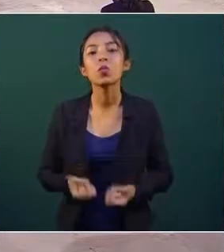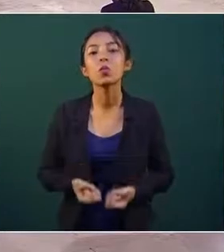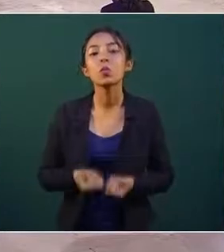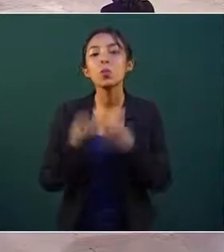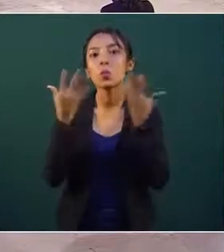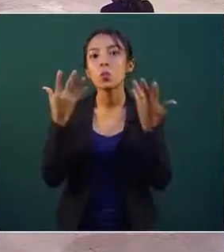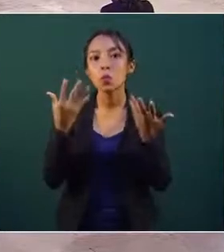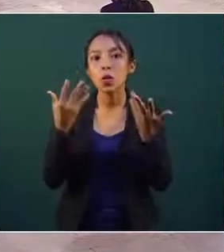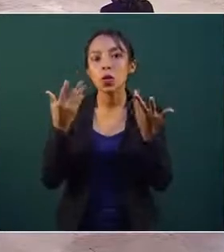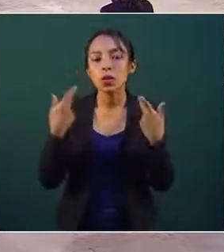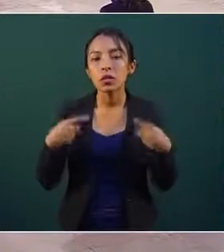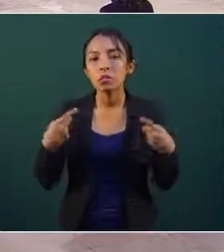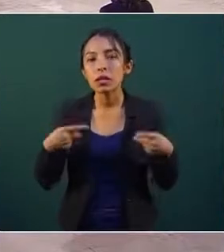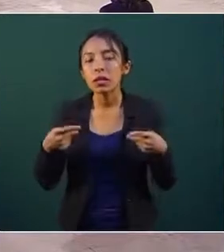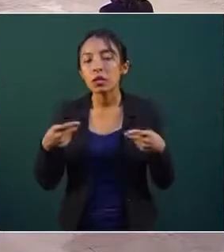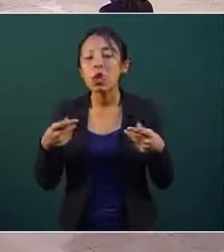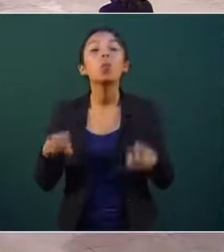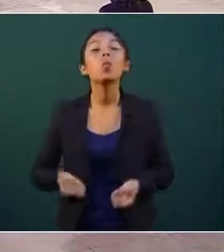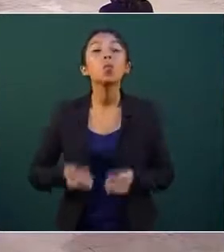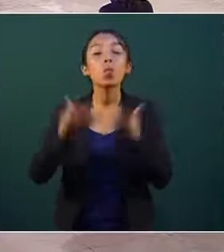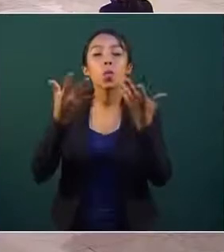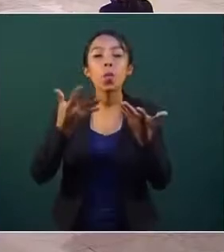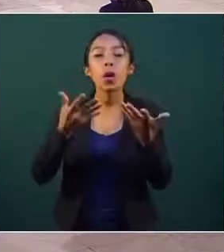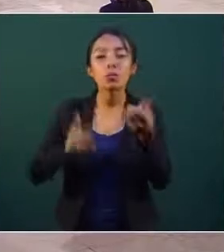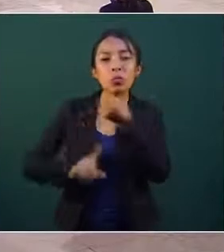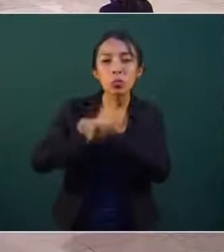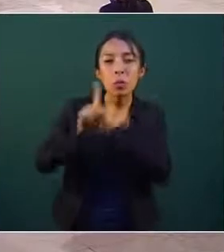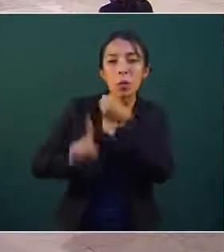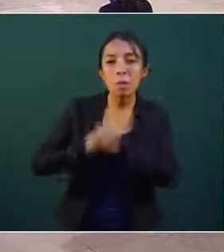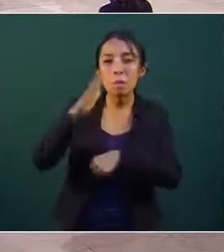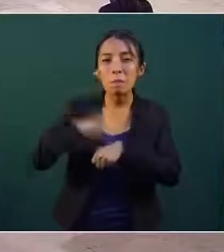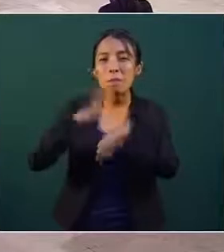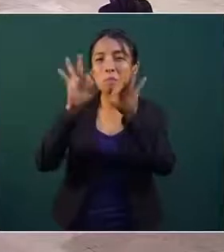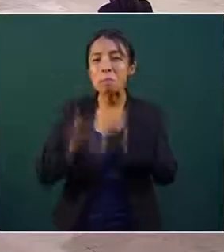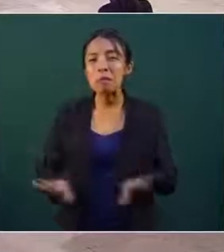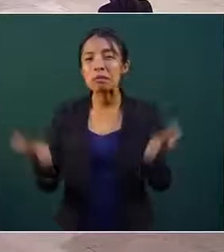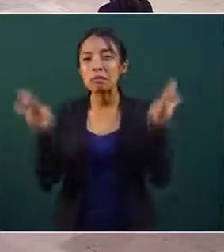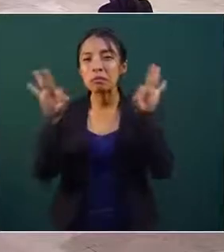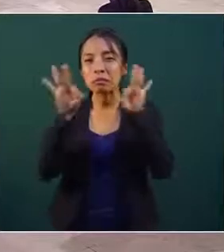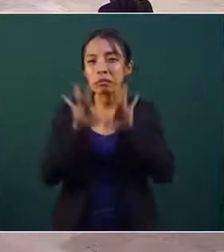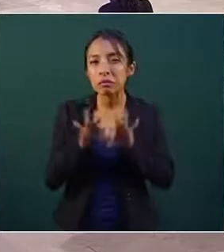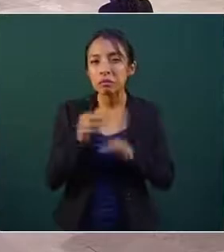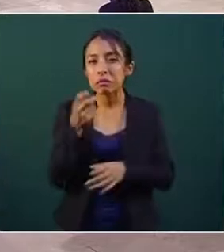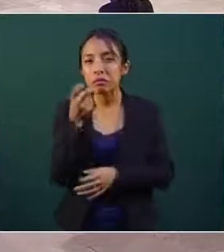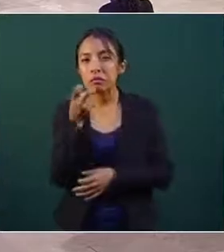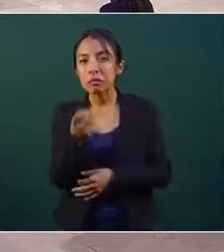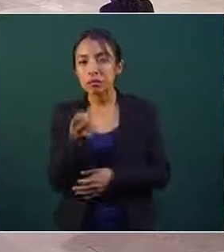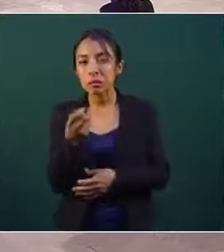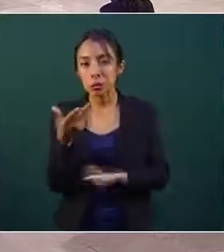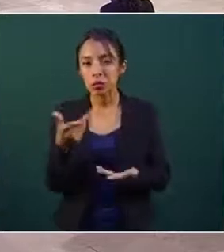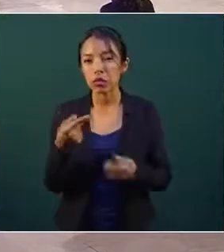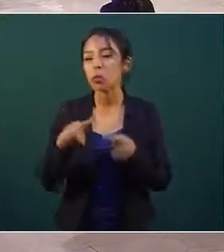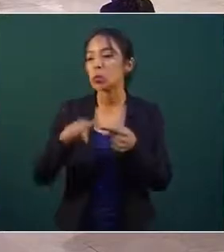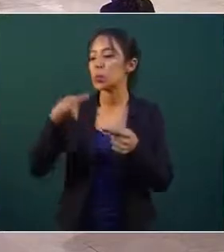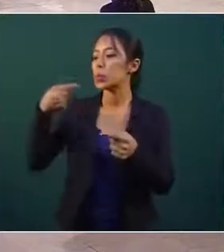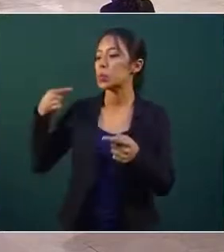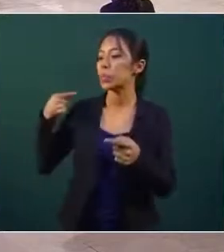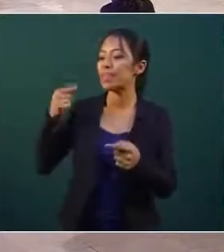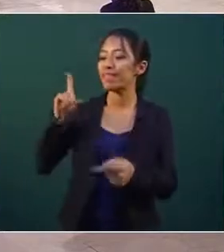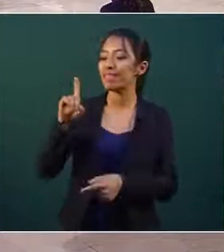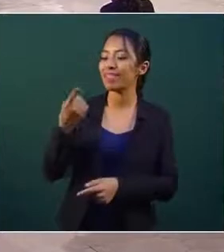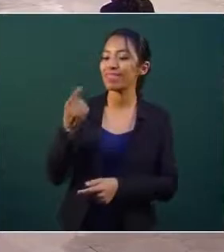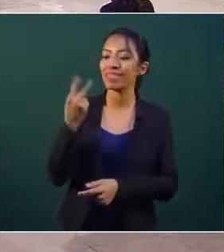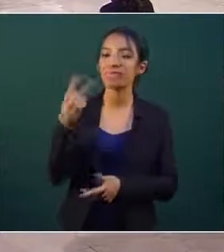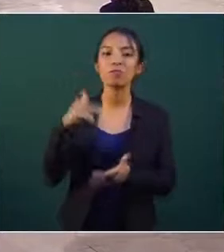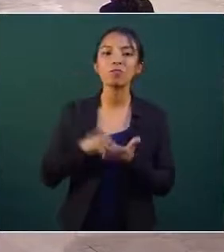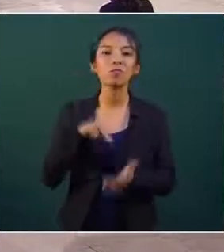a presentarle los 10 delitos con mayor incidencia, y esto es desde el diciembre del